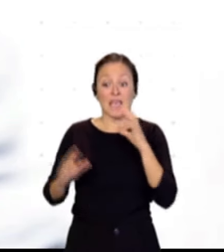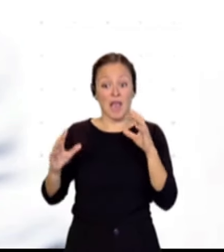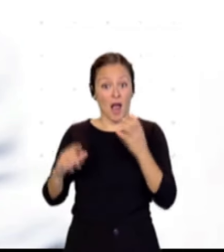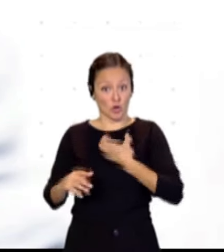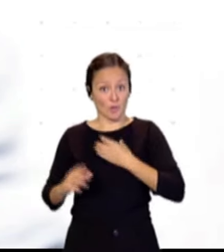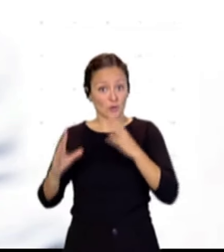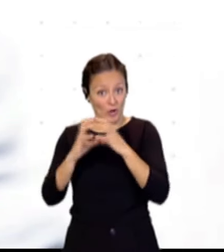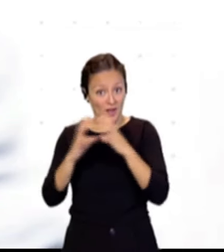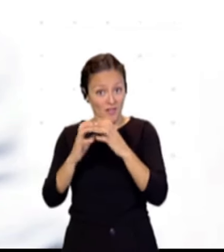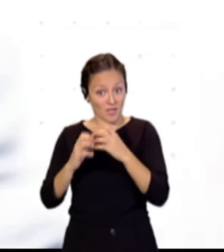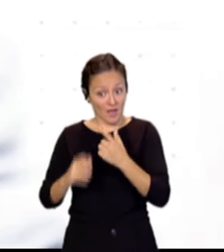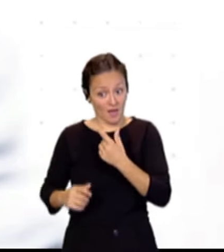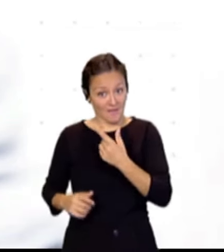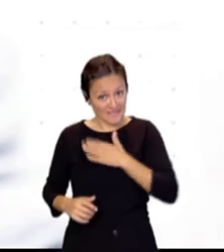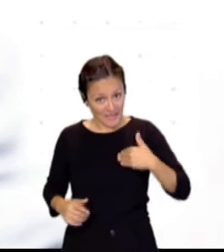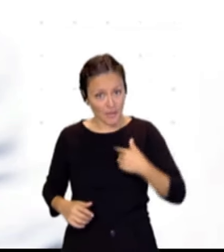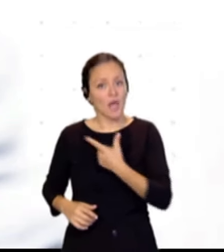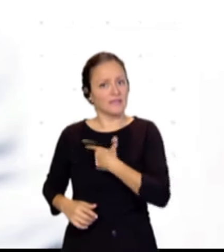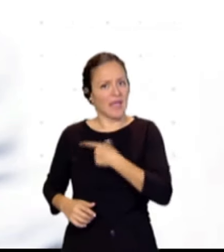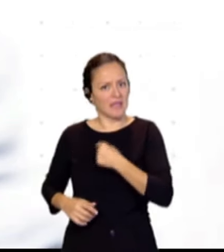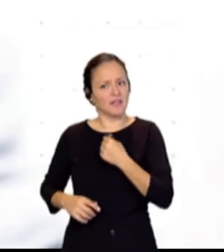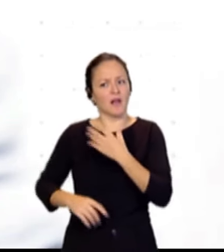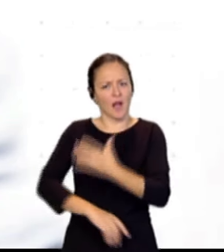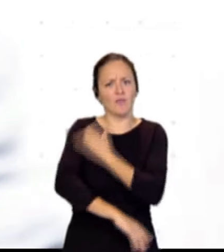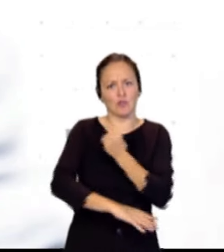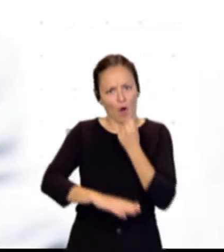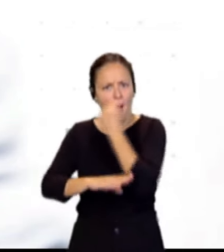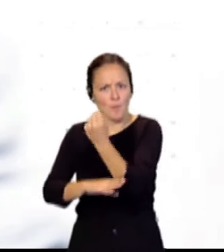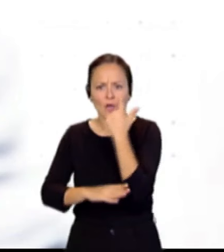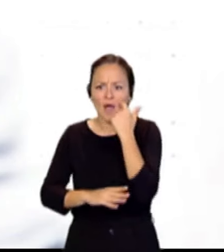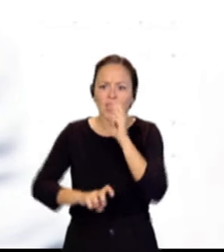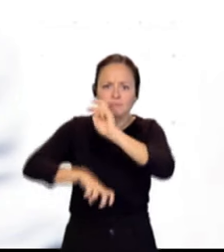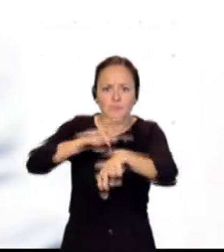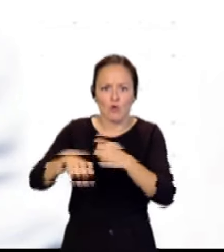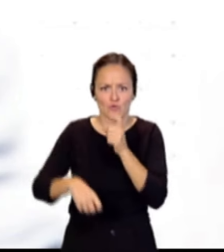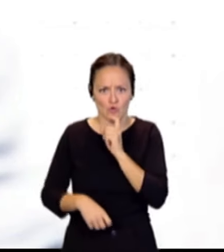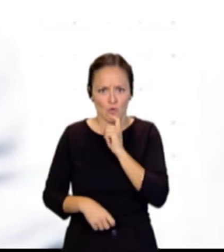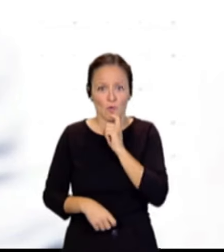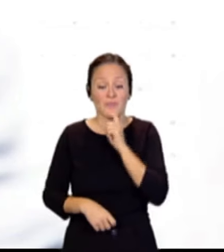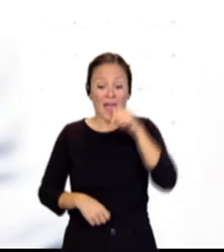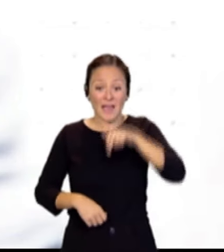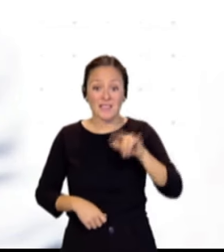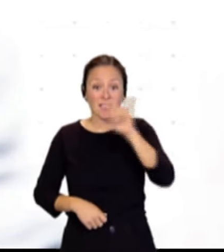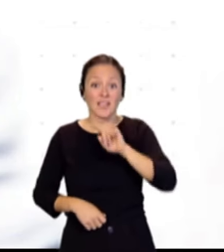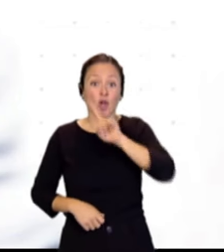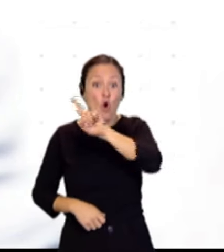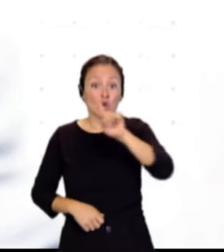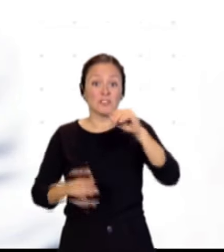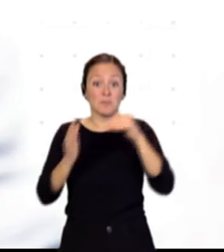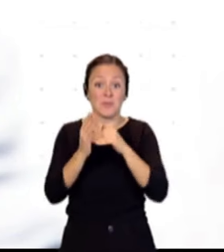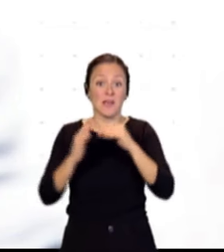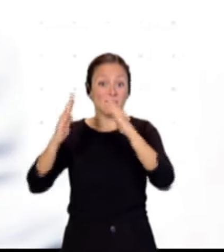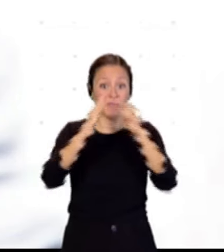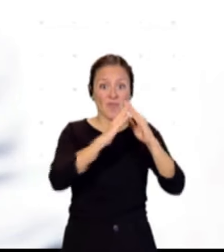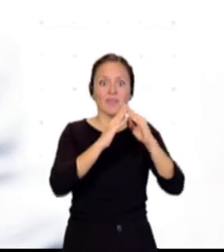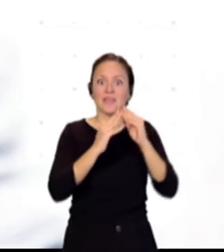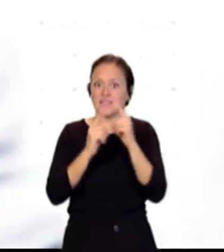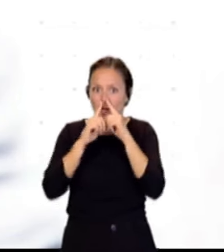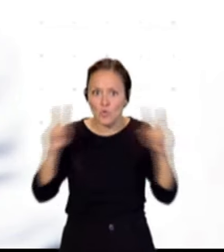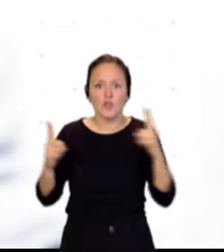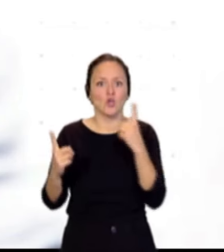decide paralizar las obras y otro dato Canarias necesita 11,000 viviendas nuevas al año para aliviar la demanda de casa y